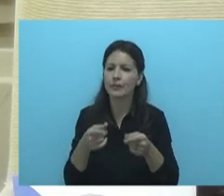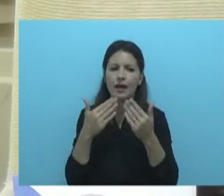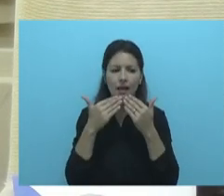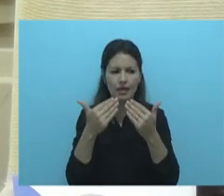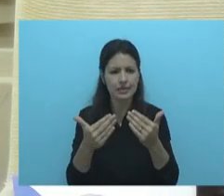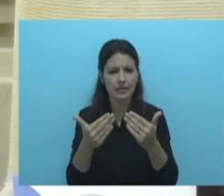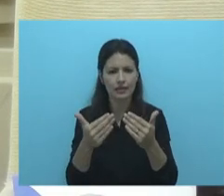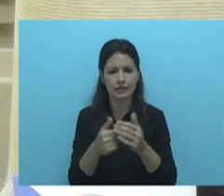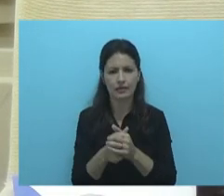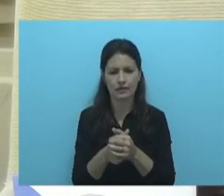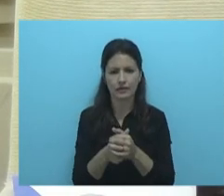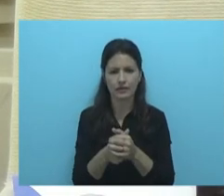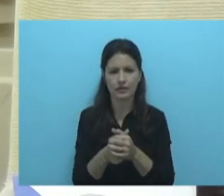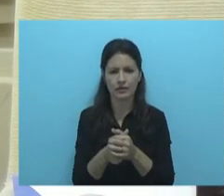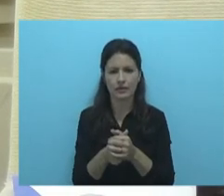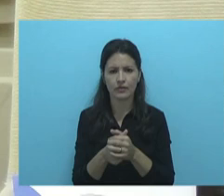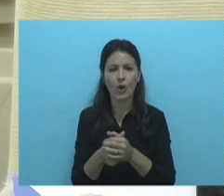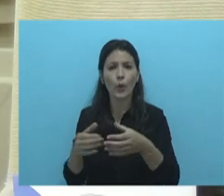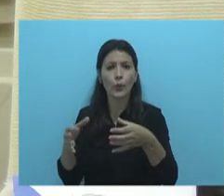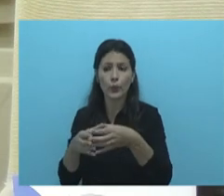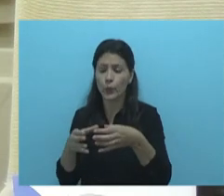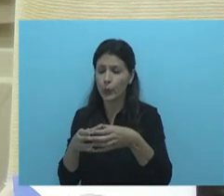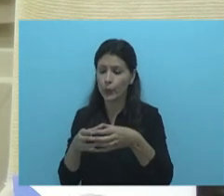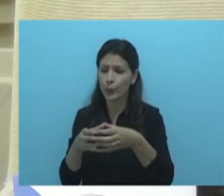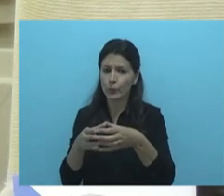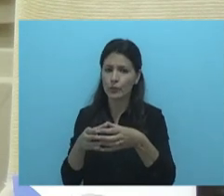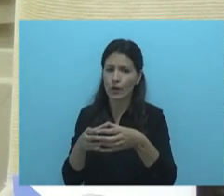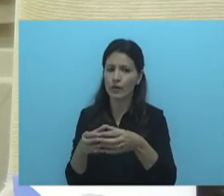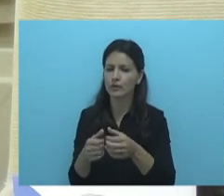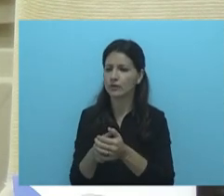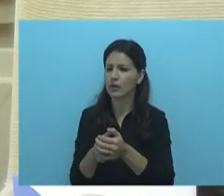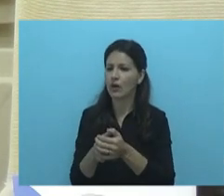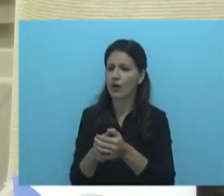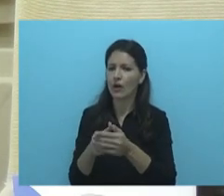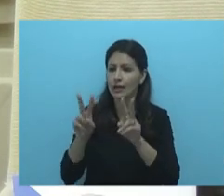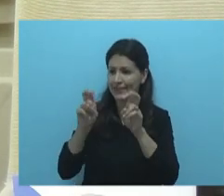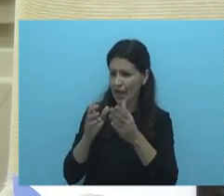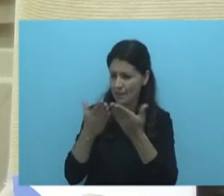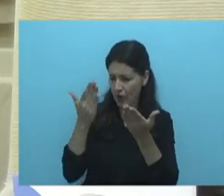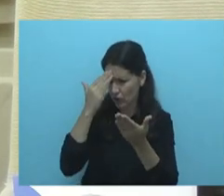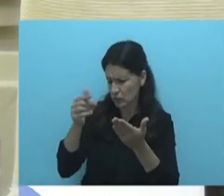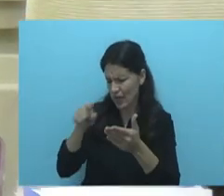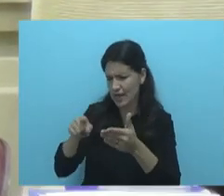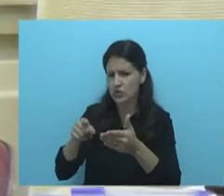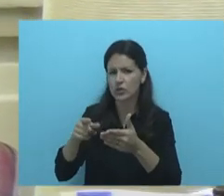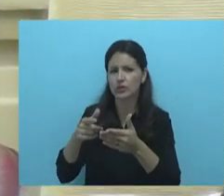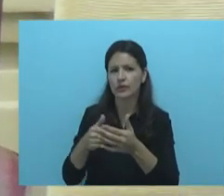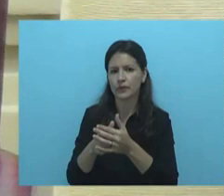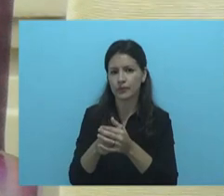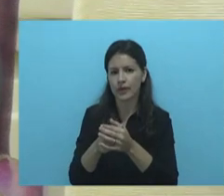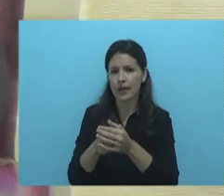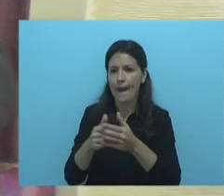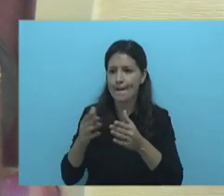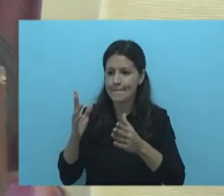la preocupación del presidente de la Comisión de Asuntos Constitucionales y sus integrantes para poder avanzar con la Oficina de